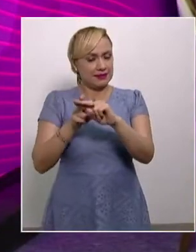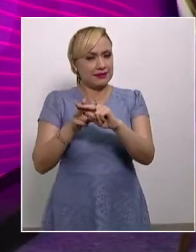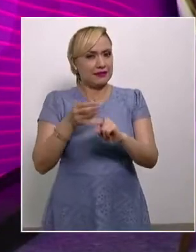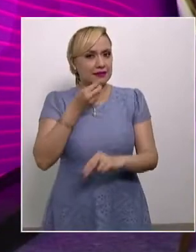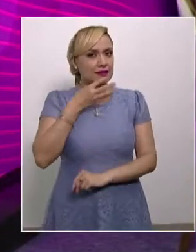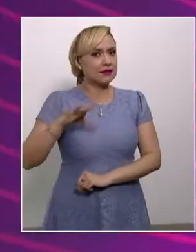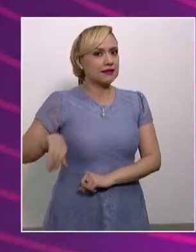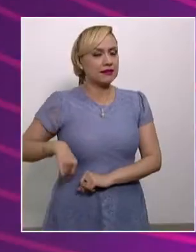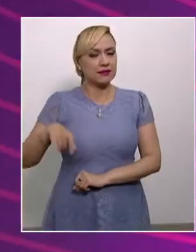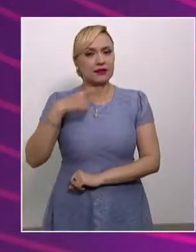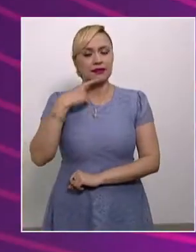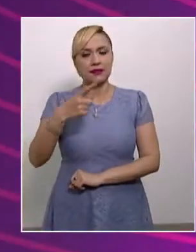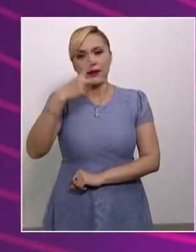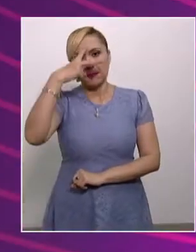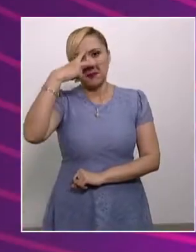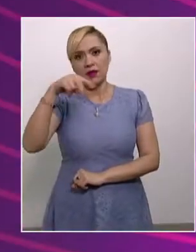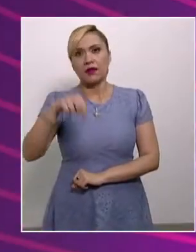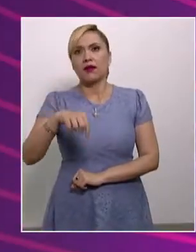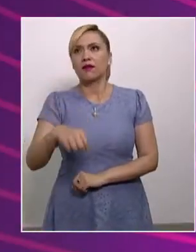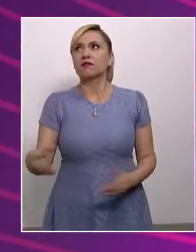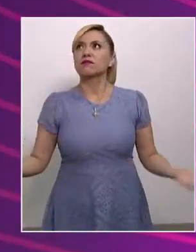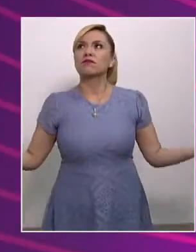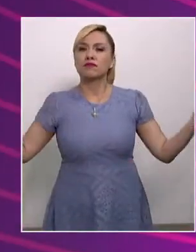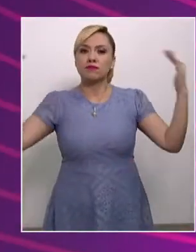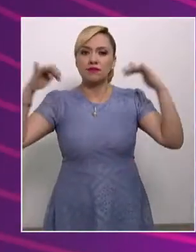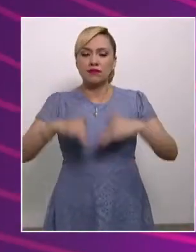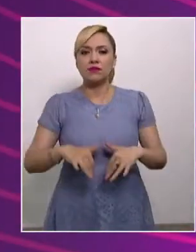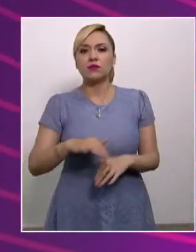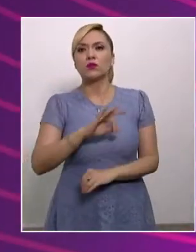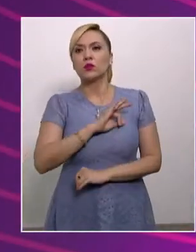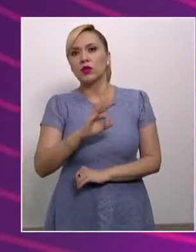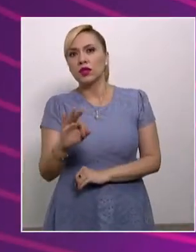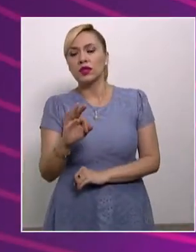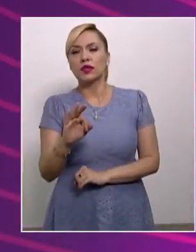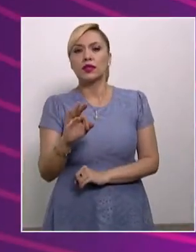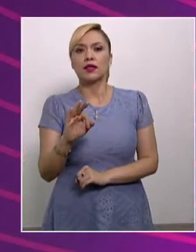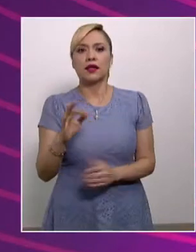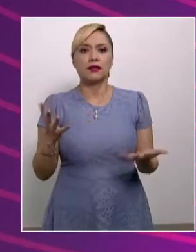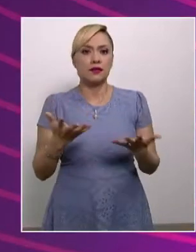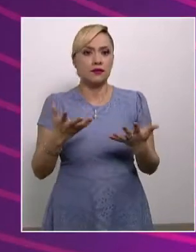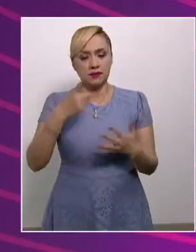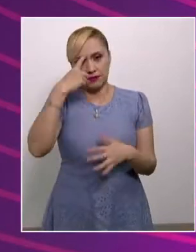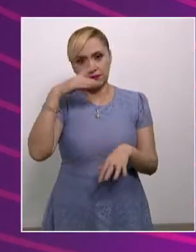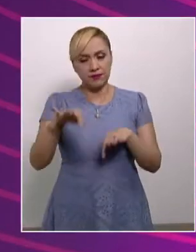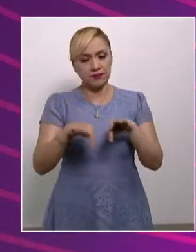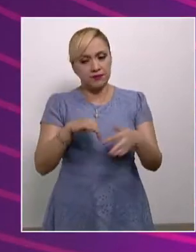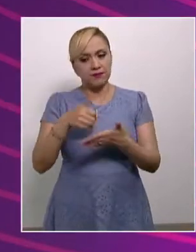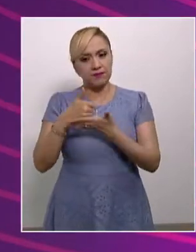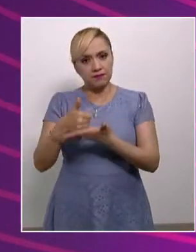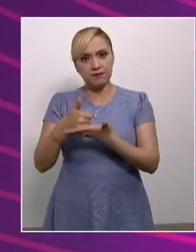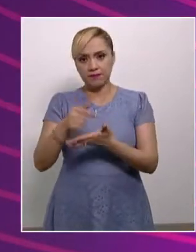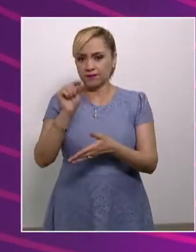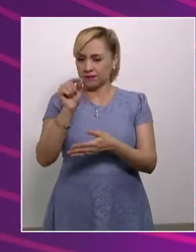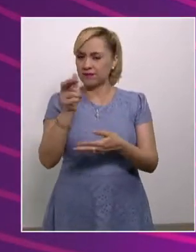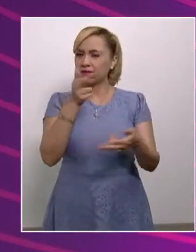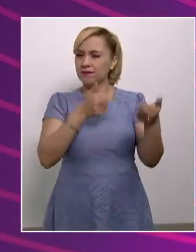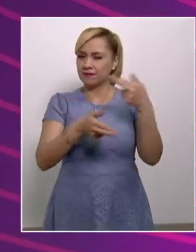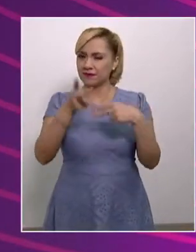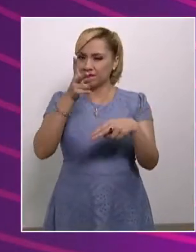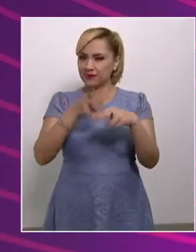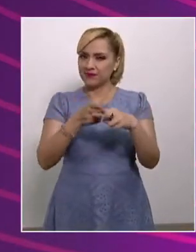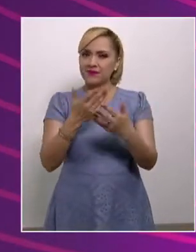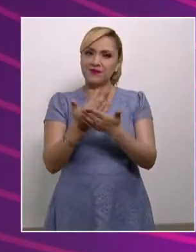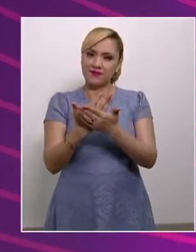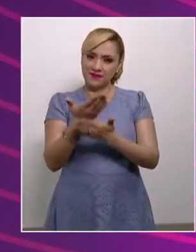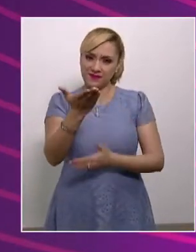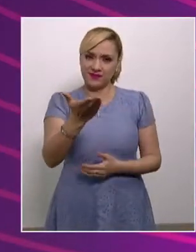muy interesante de México como país de asilo, lo que podemos y el trabajo, ¿no?, humanitario que estamos haciendo. Regresamos con los refugiados. No se